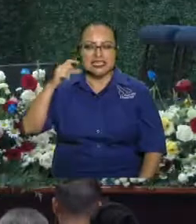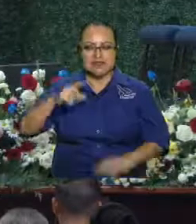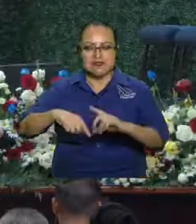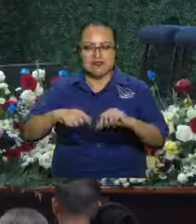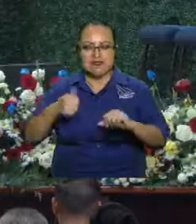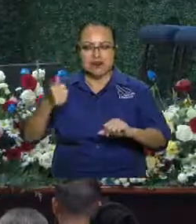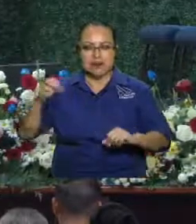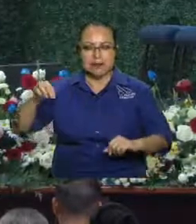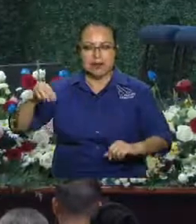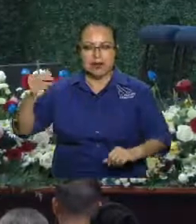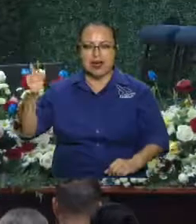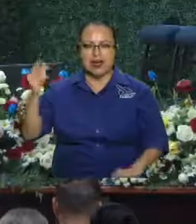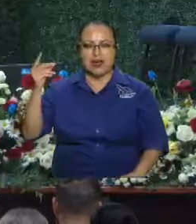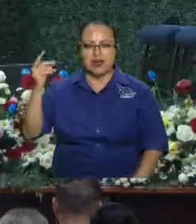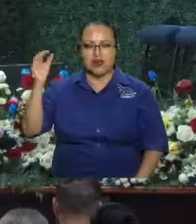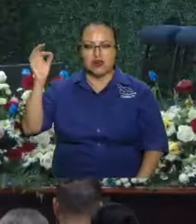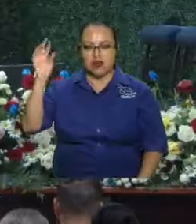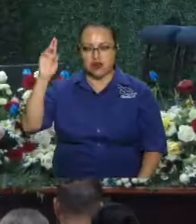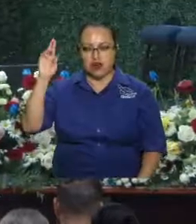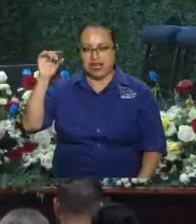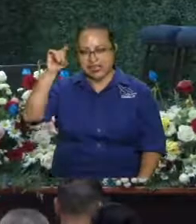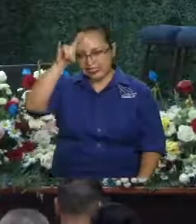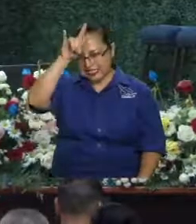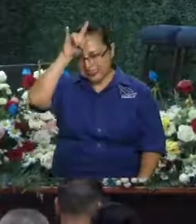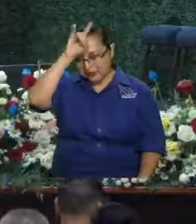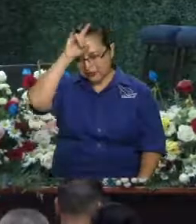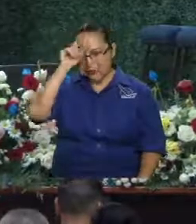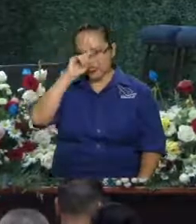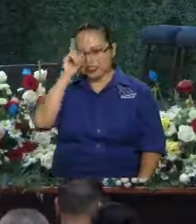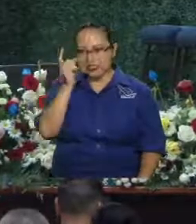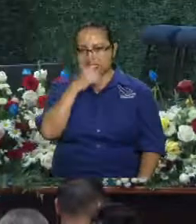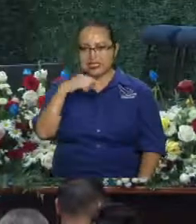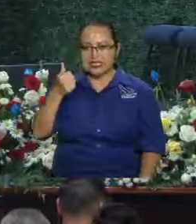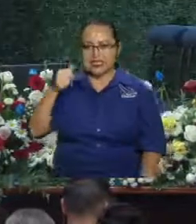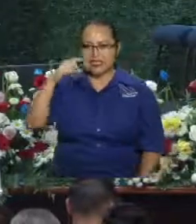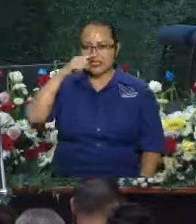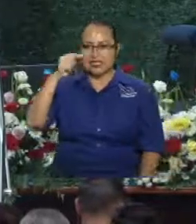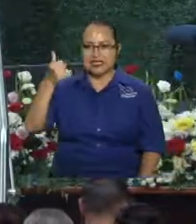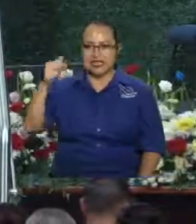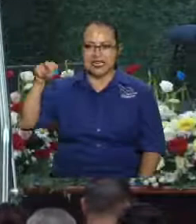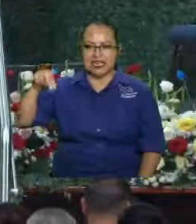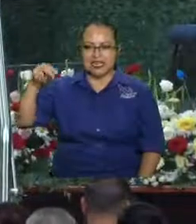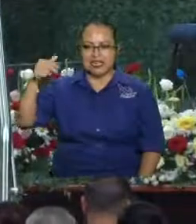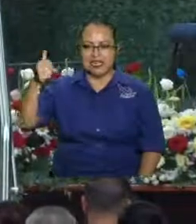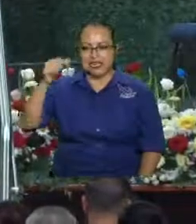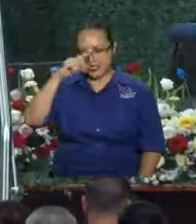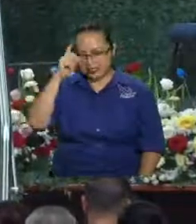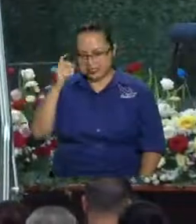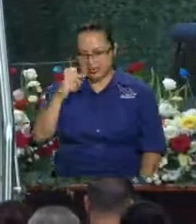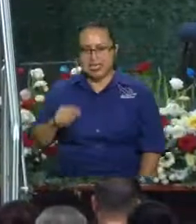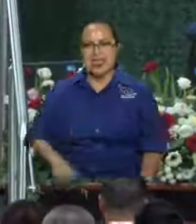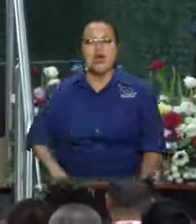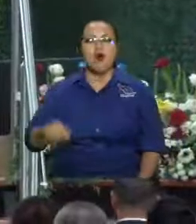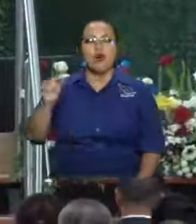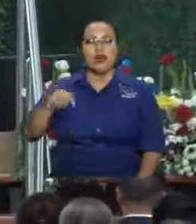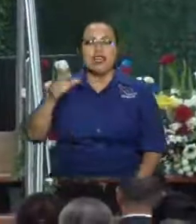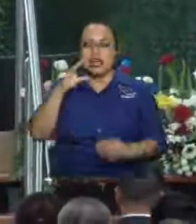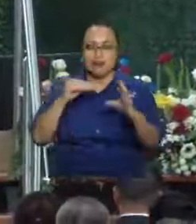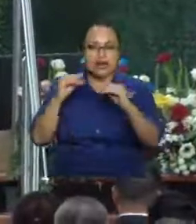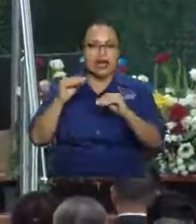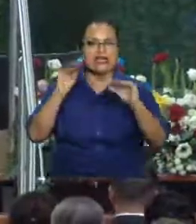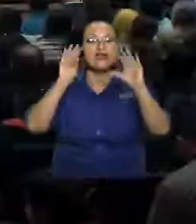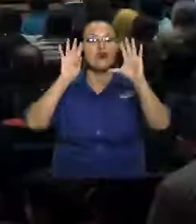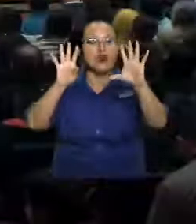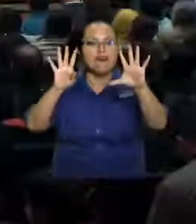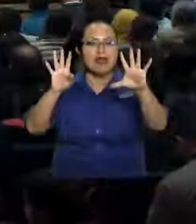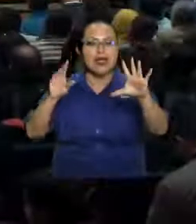opone a todo. En otras palabras, el tentador, el diablo y Satanás. Ahora le estoy diciendo que hay 9 potestades que empobrecen